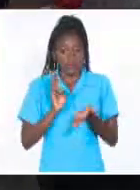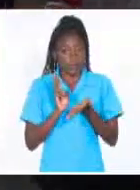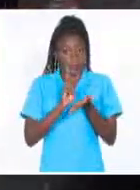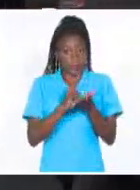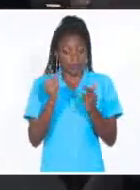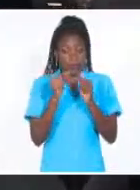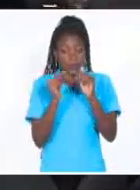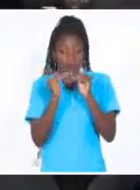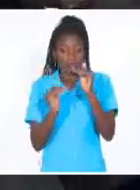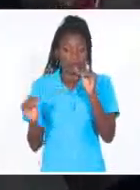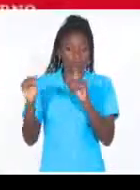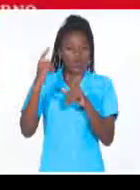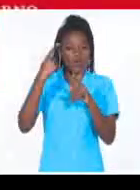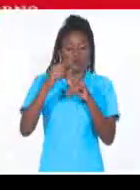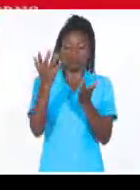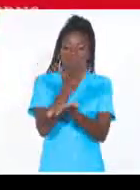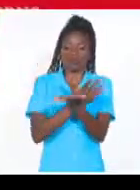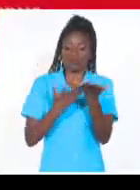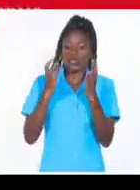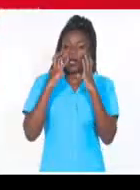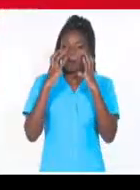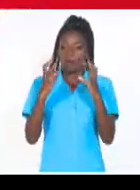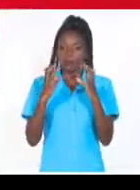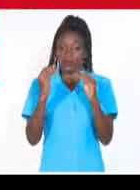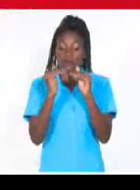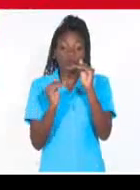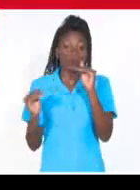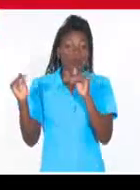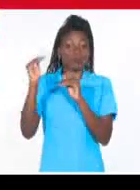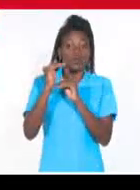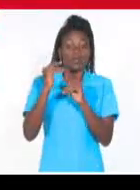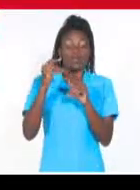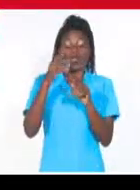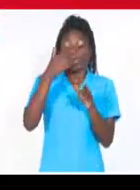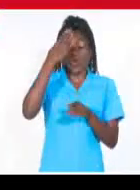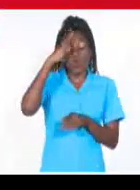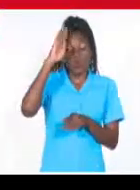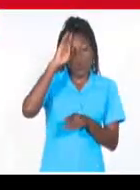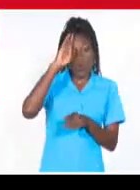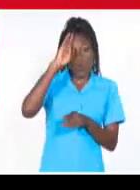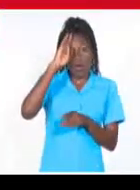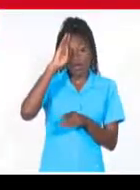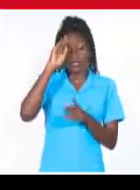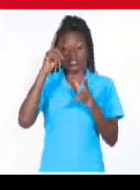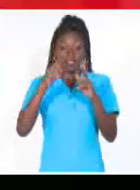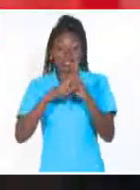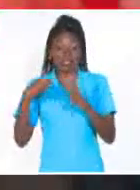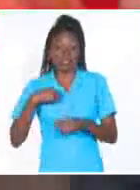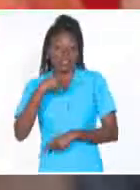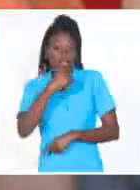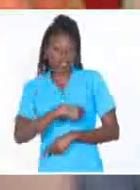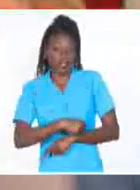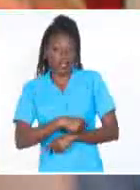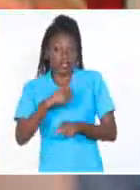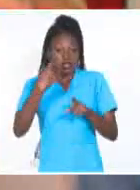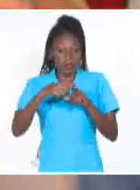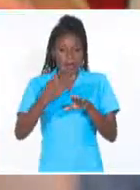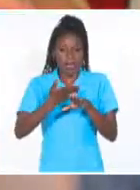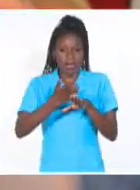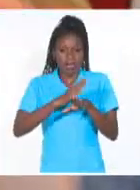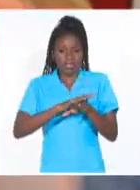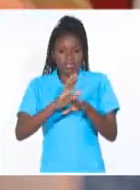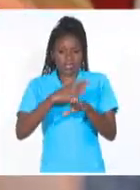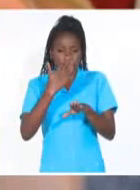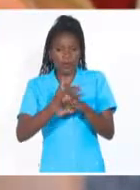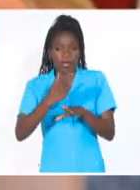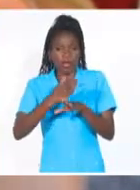ministro resulta otro intercambio importante de alto nivel entre China y Cuba, después de la del primer secretario del Comité Central del Partido y presidente